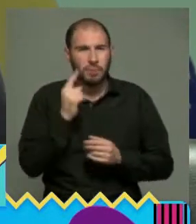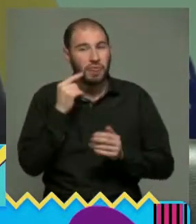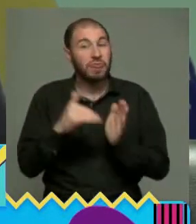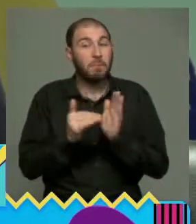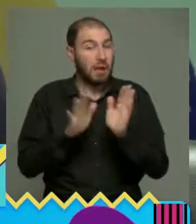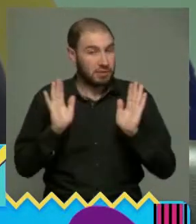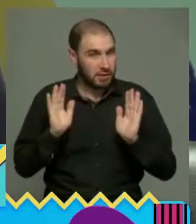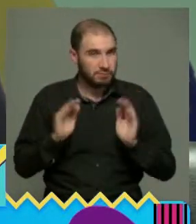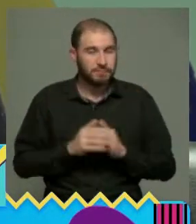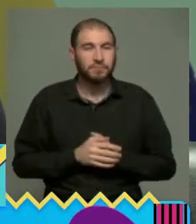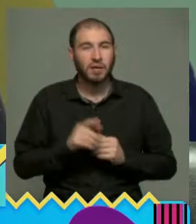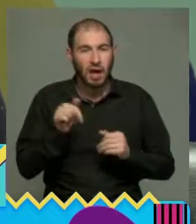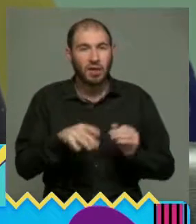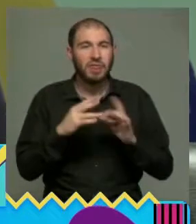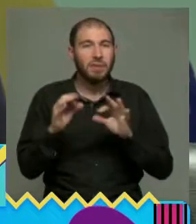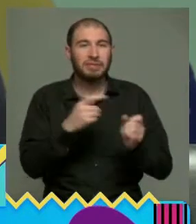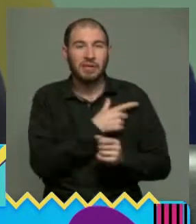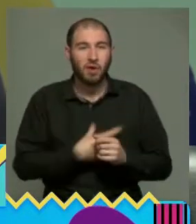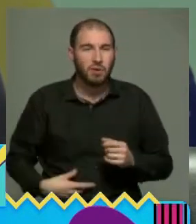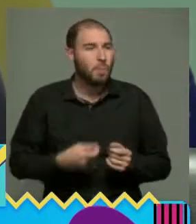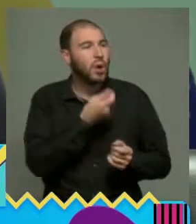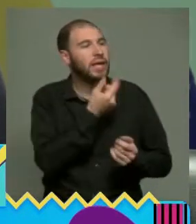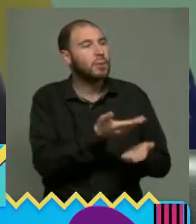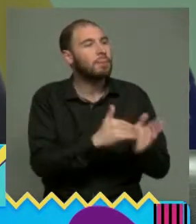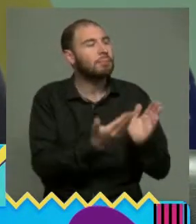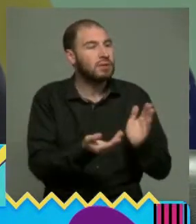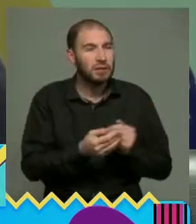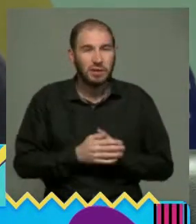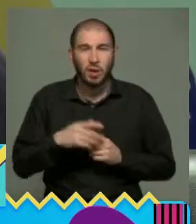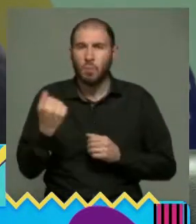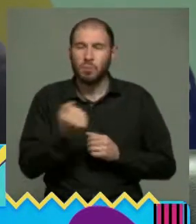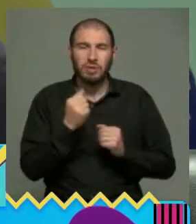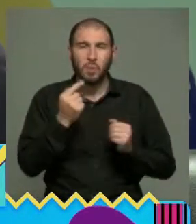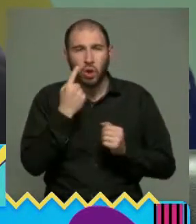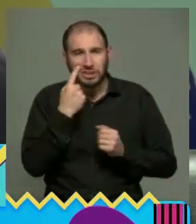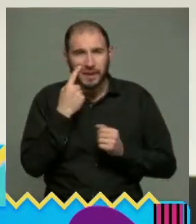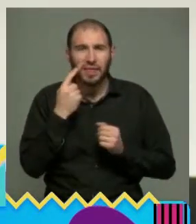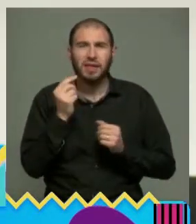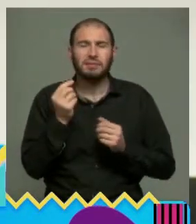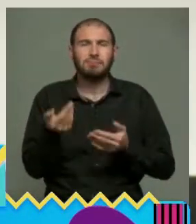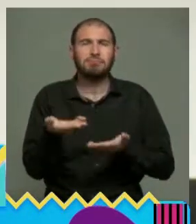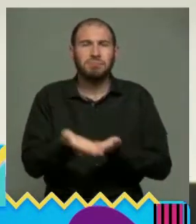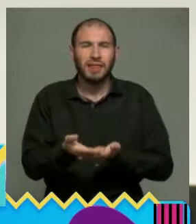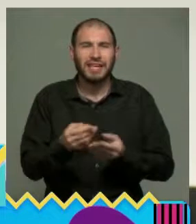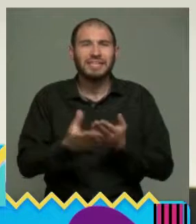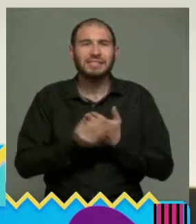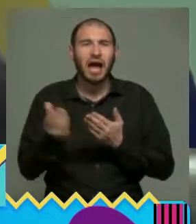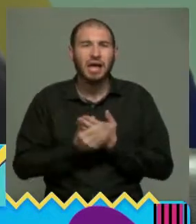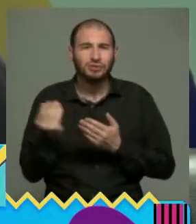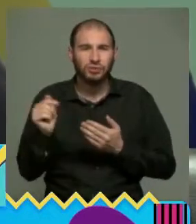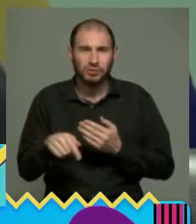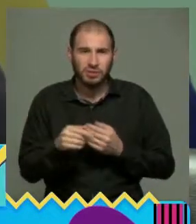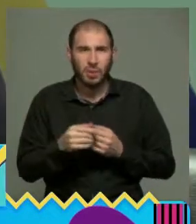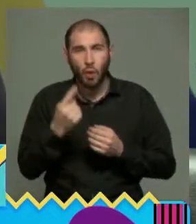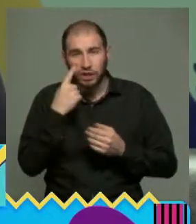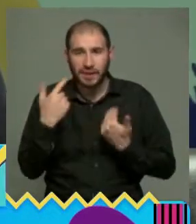condiciones. Bien. Y es lo que está discutiendo el Ejecutivo. ¿Qué condiciones, por ejemplo? Por ejemplo, fundamentalmente lo que cuestionan los municipios en este aspecto es el gasto que significaría por